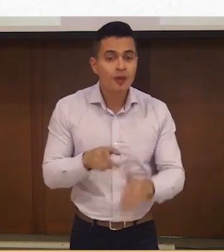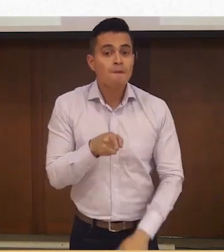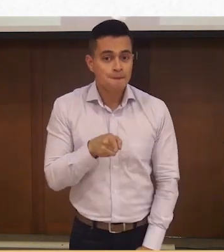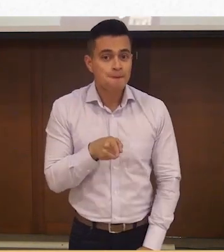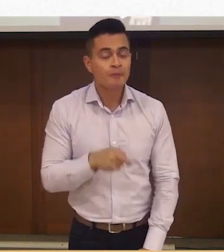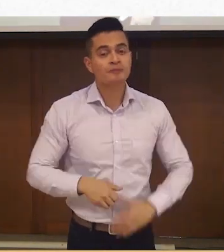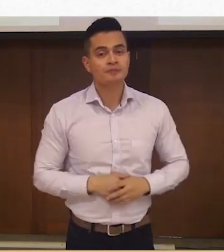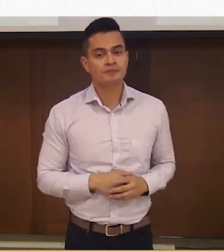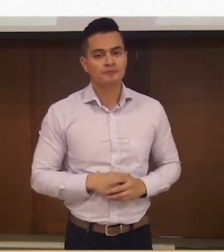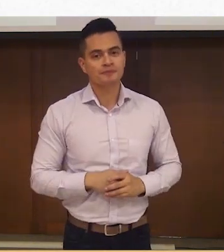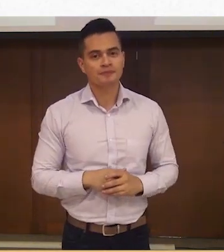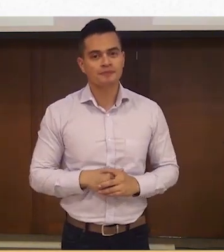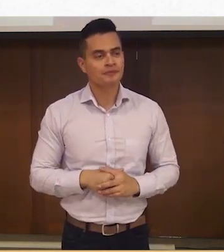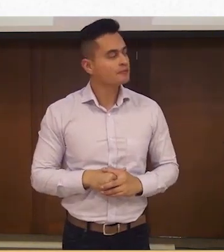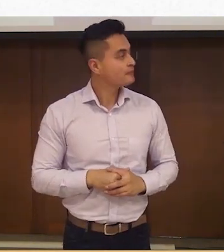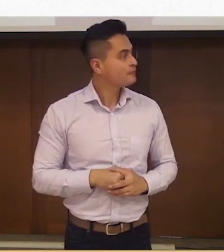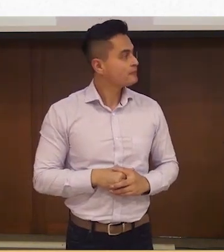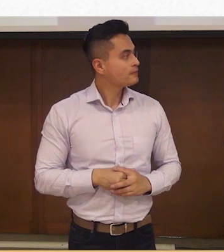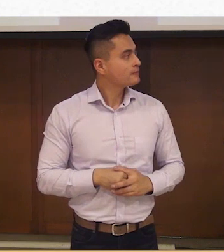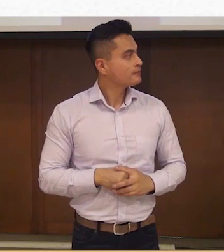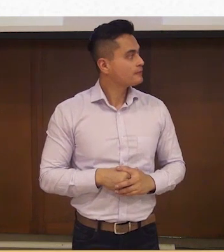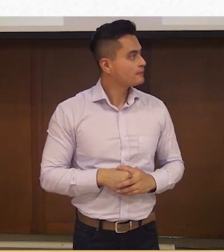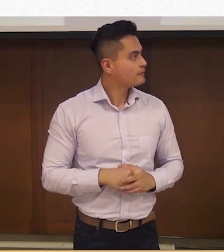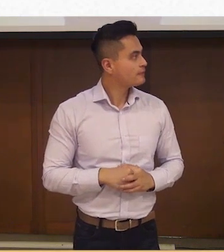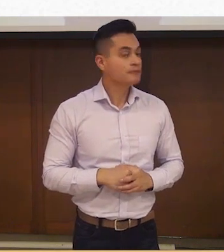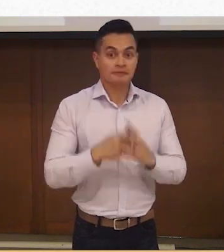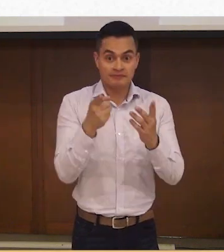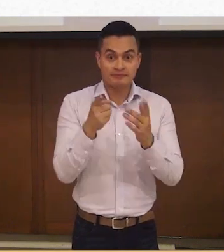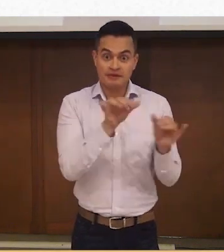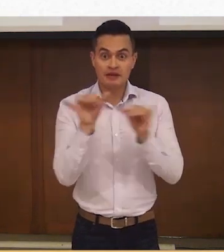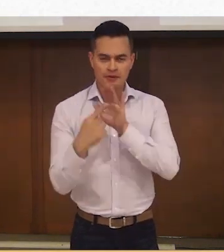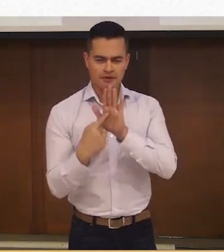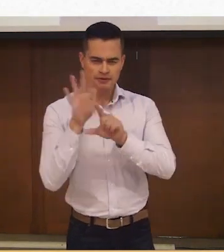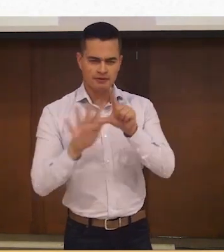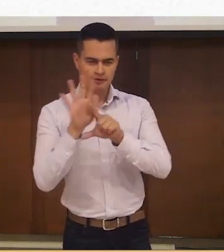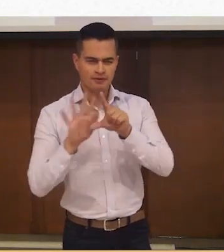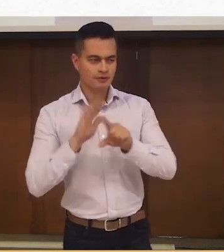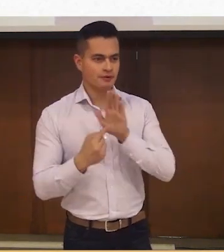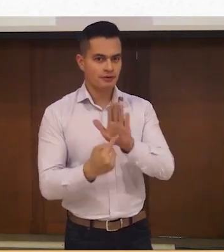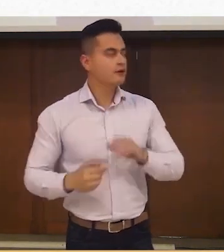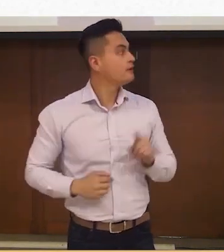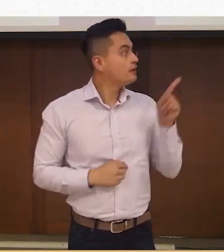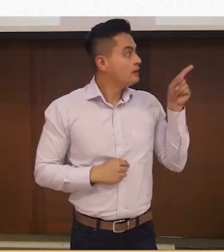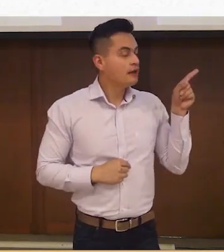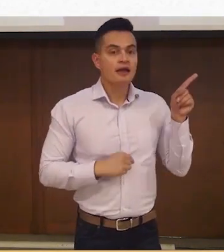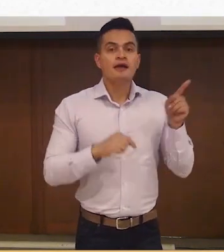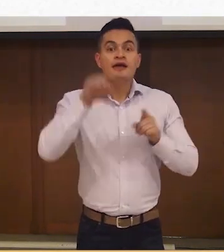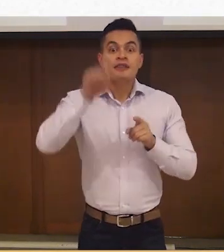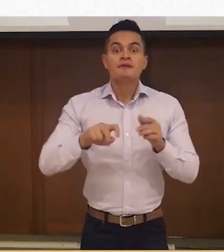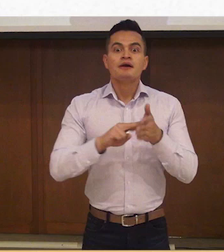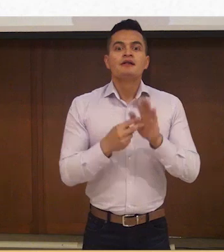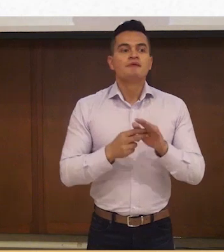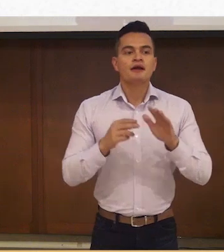Y como vamos a hacerlo en el video, esto tiene que estar